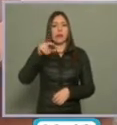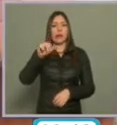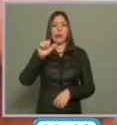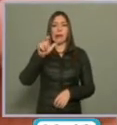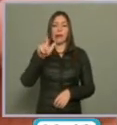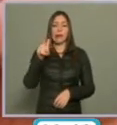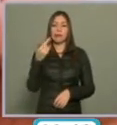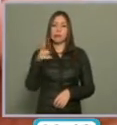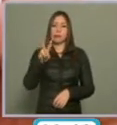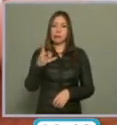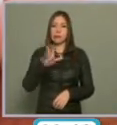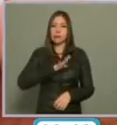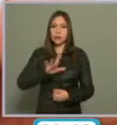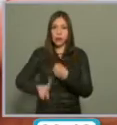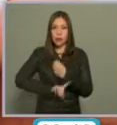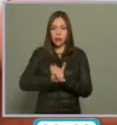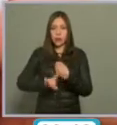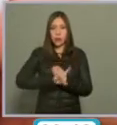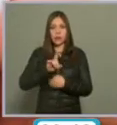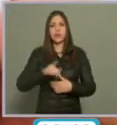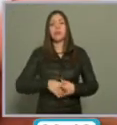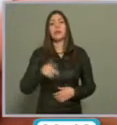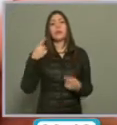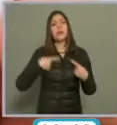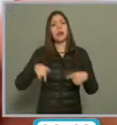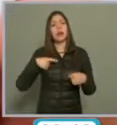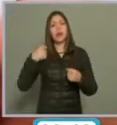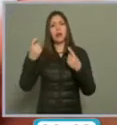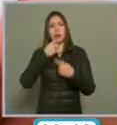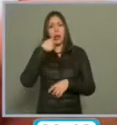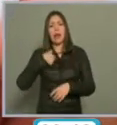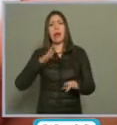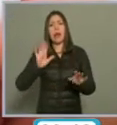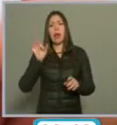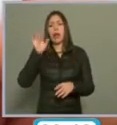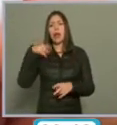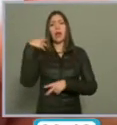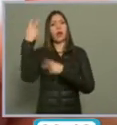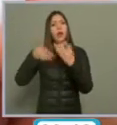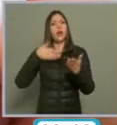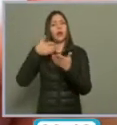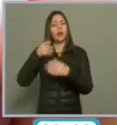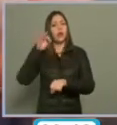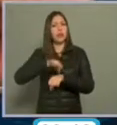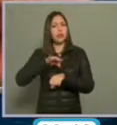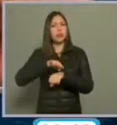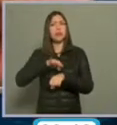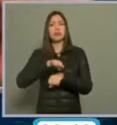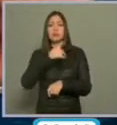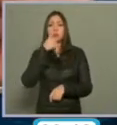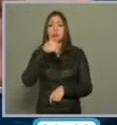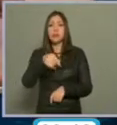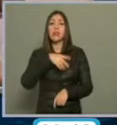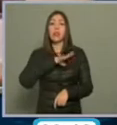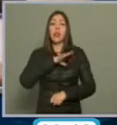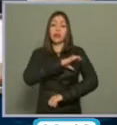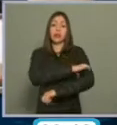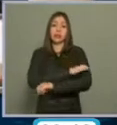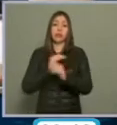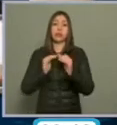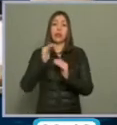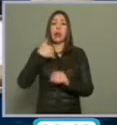comentarlo. Mucha gente dice, fui al médico y me dijo que tenía la cifra alta de presión arterial y ya soy hipertenso. No, no es